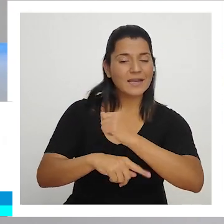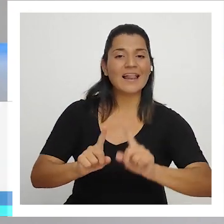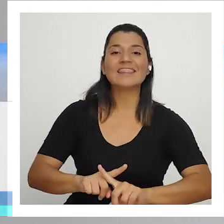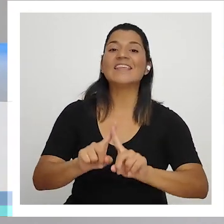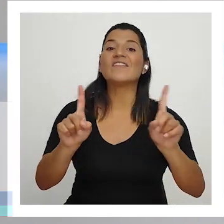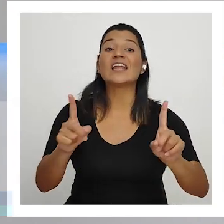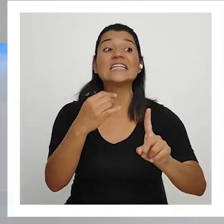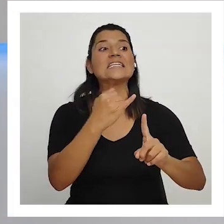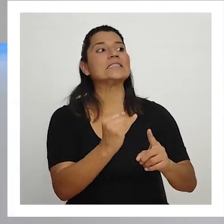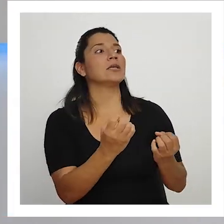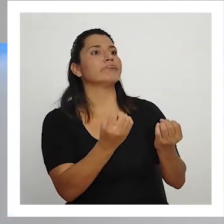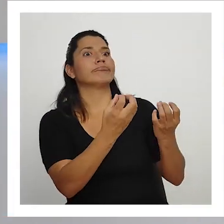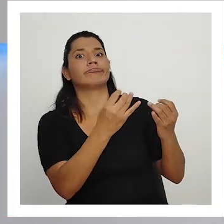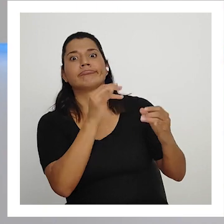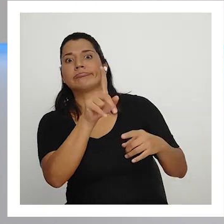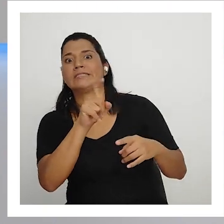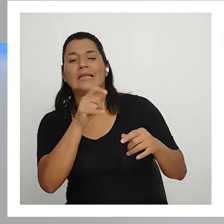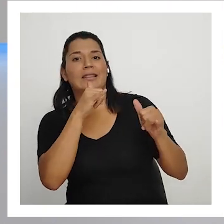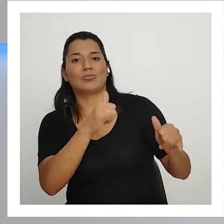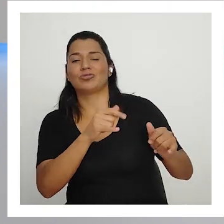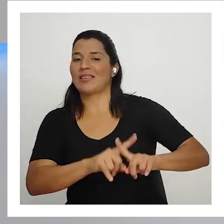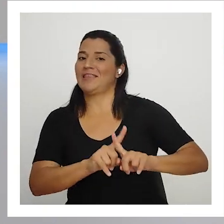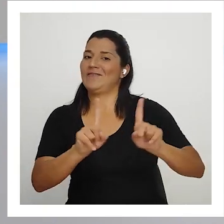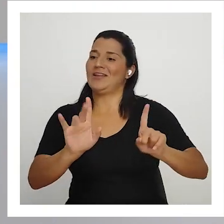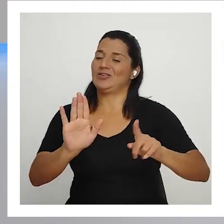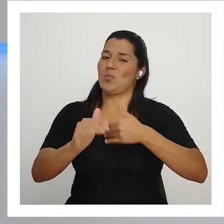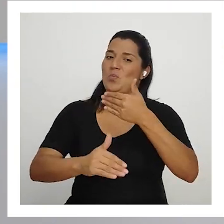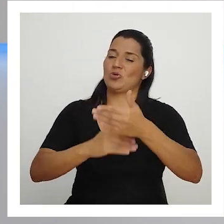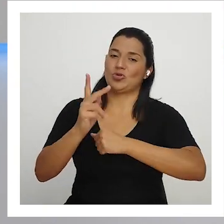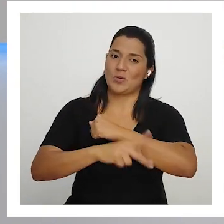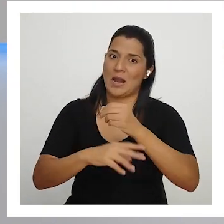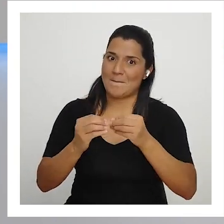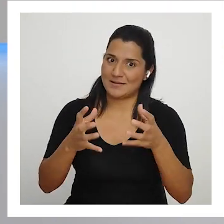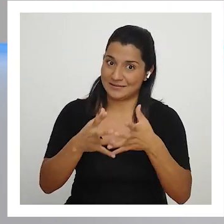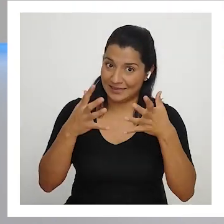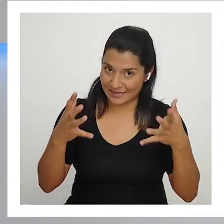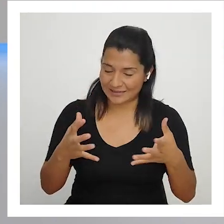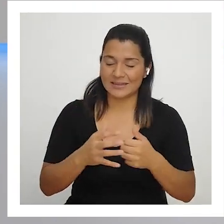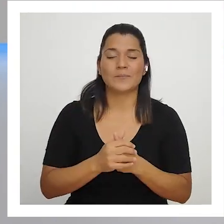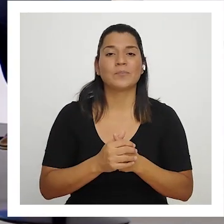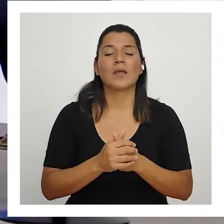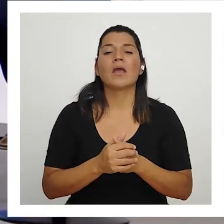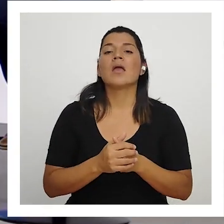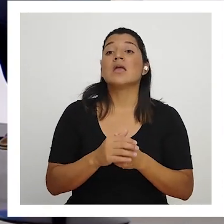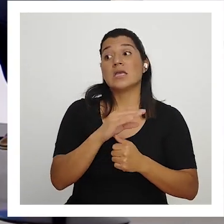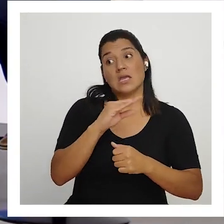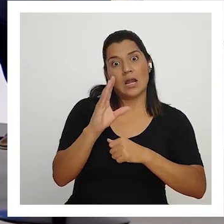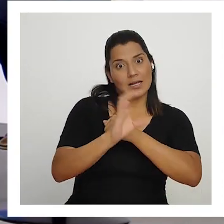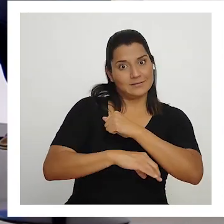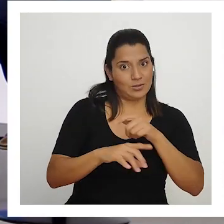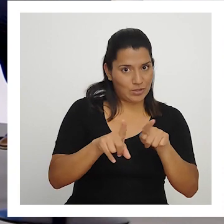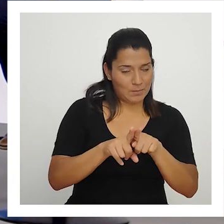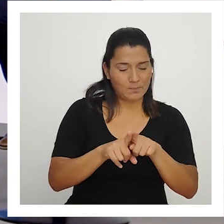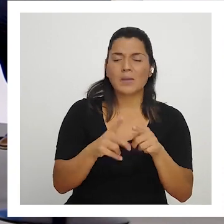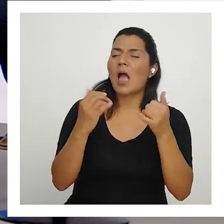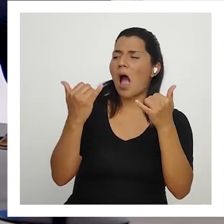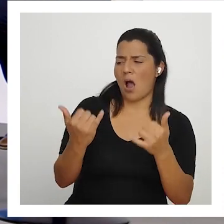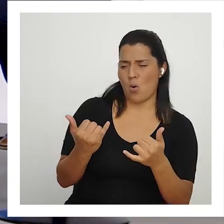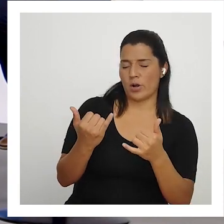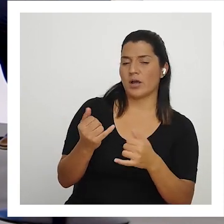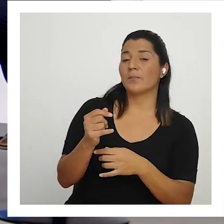Unidos. Aparte de eso, si logramos detectar a personas que operan como parte de esta red en territorio nacional, evidentemente seríamos